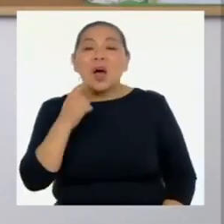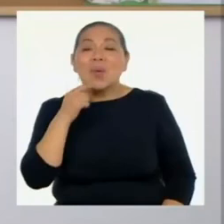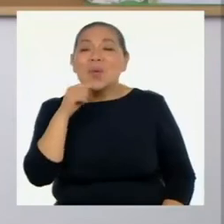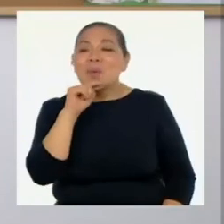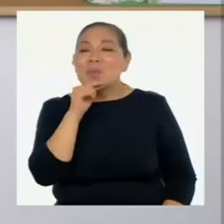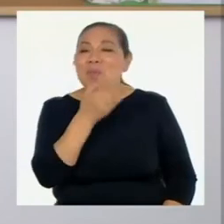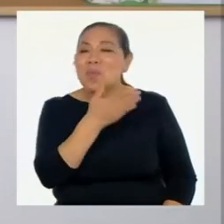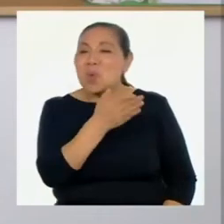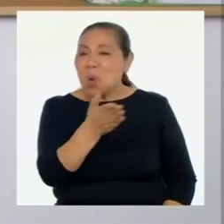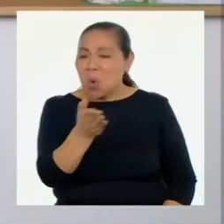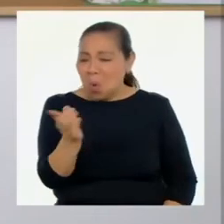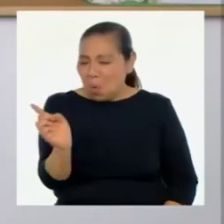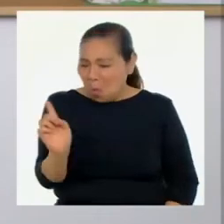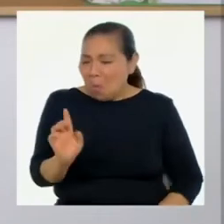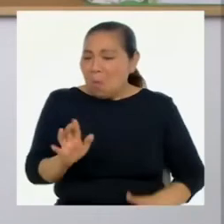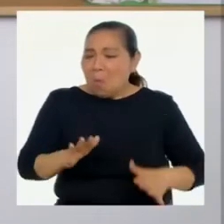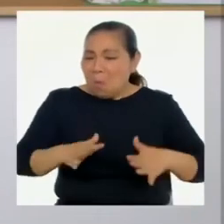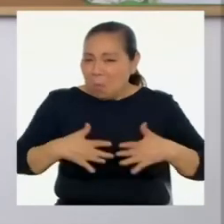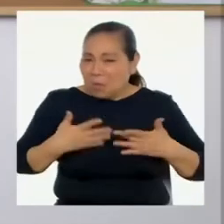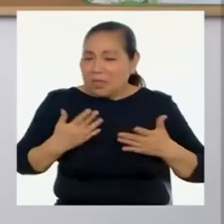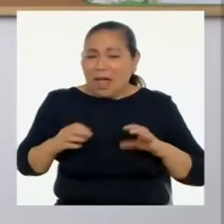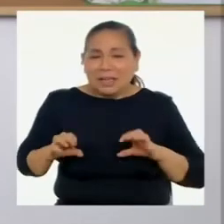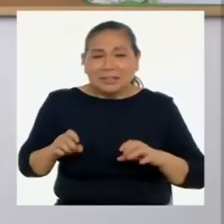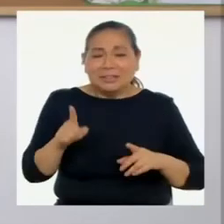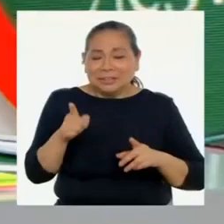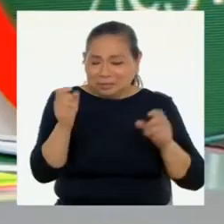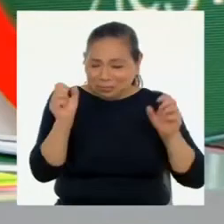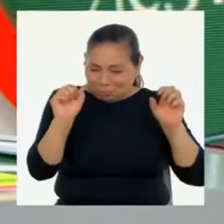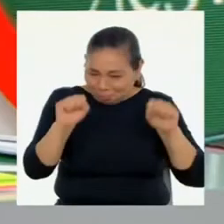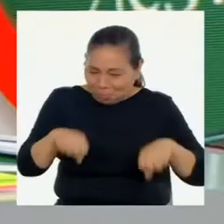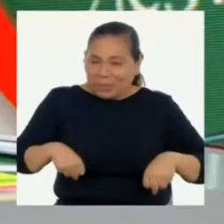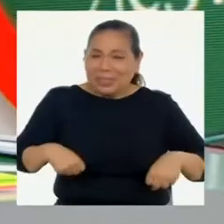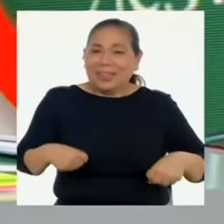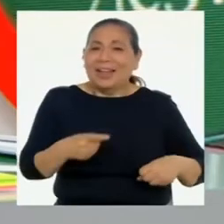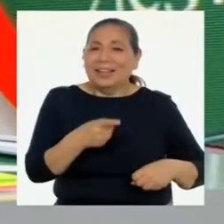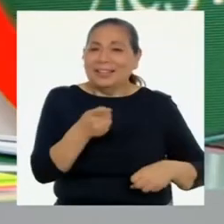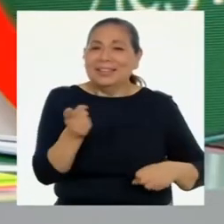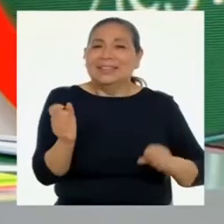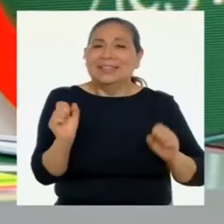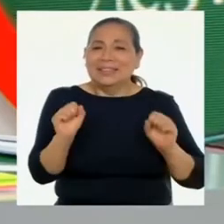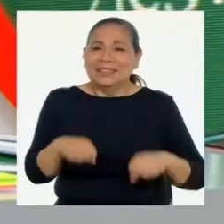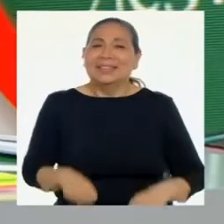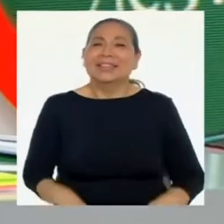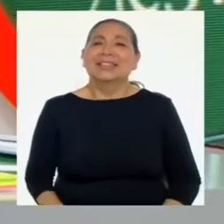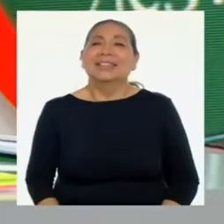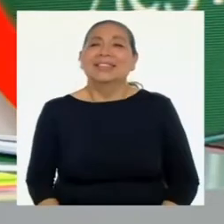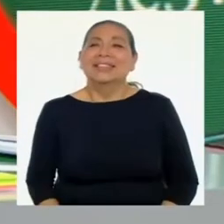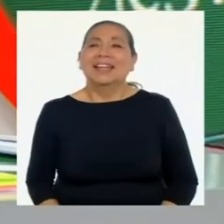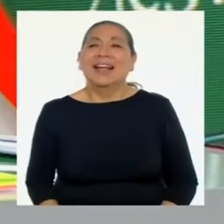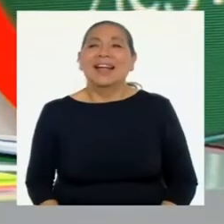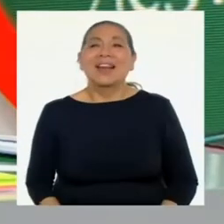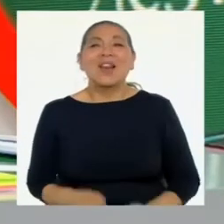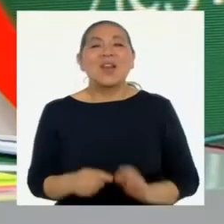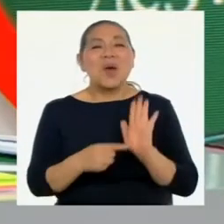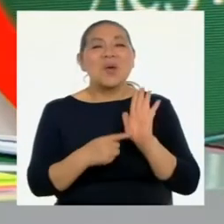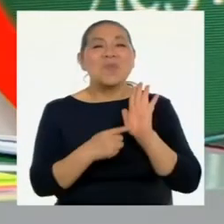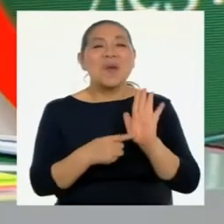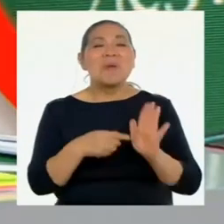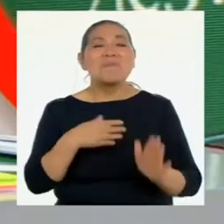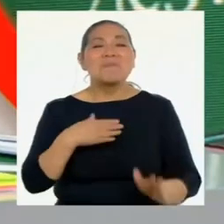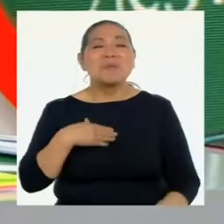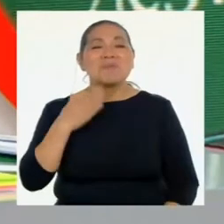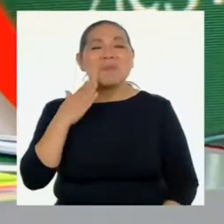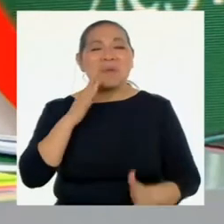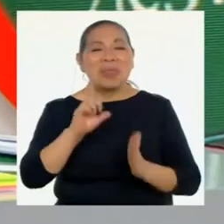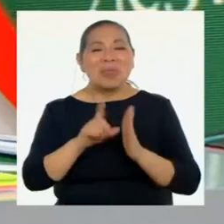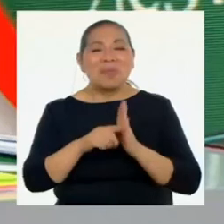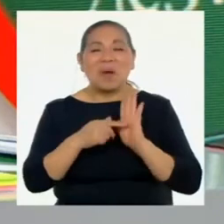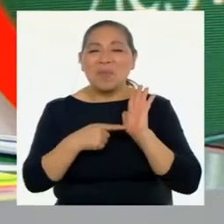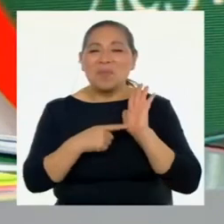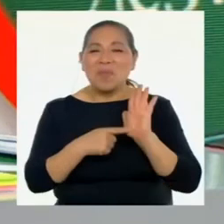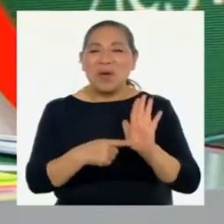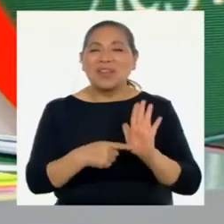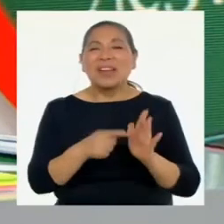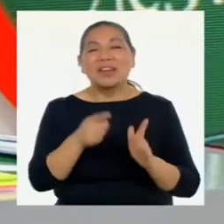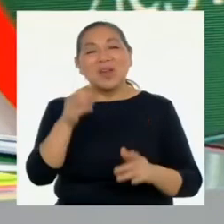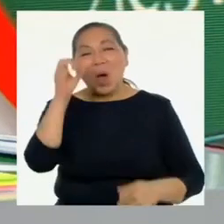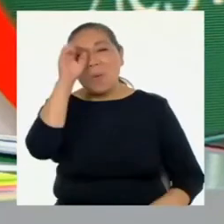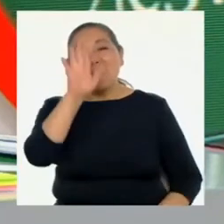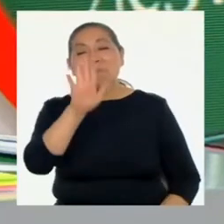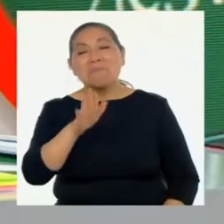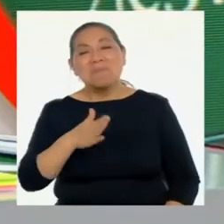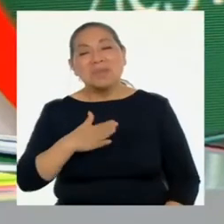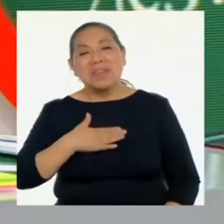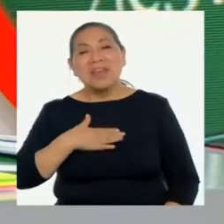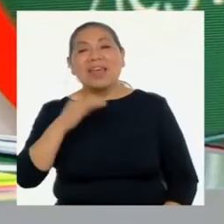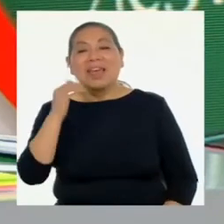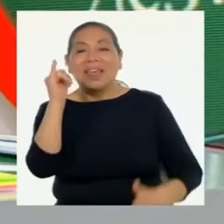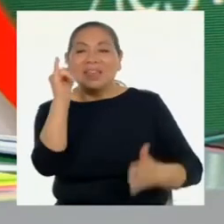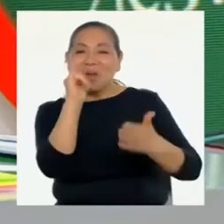Chicas y chicos, ustedes podrían hacer lo mismo. De acuerdo, profesora. Creo que se lo mostraré a mi mamá más tarde, para saber qué opina